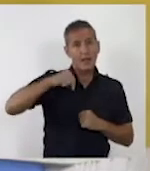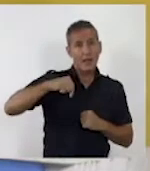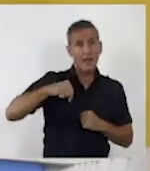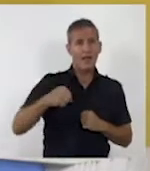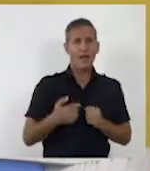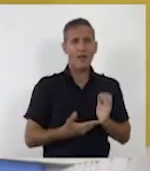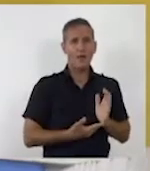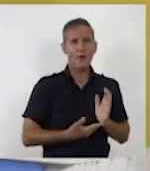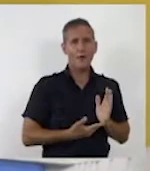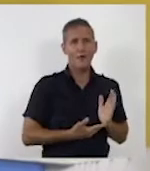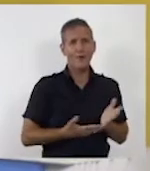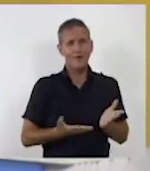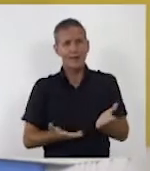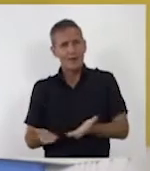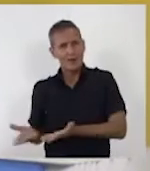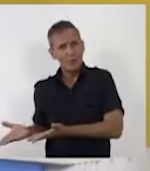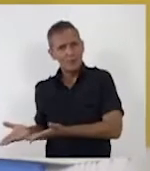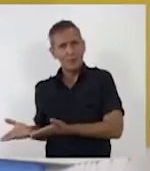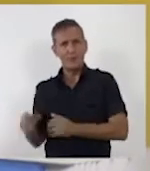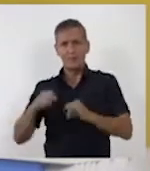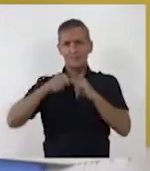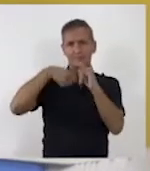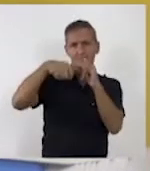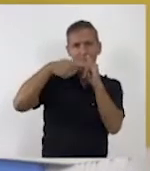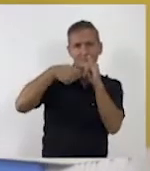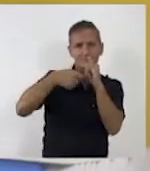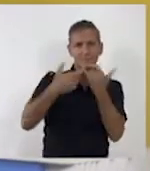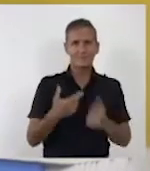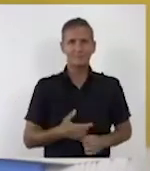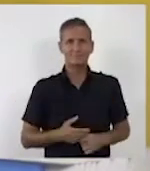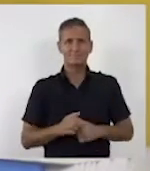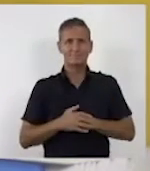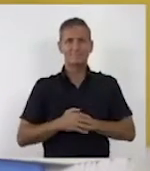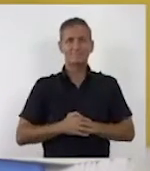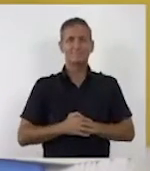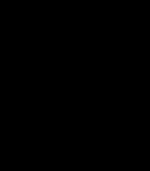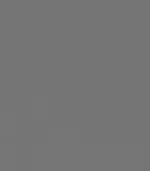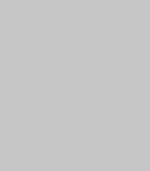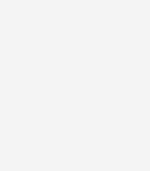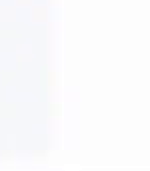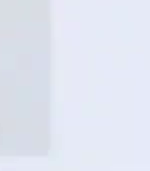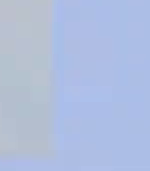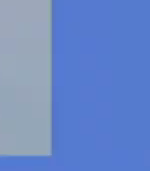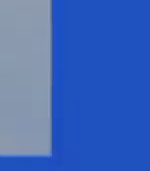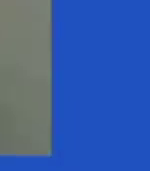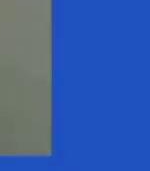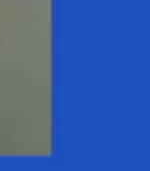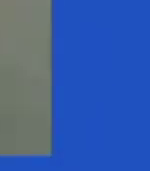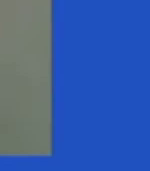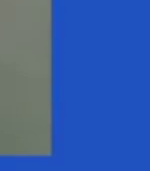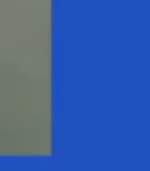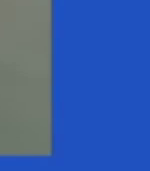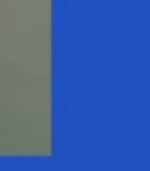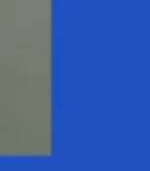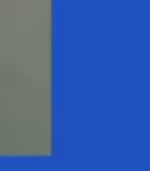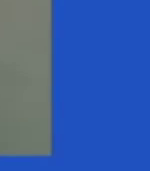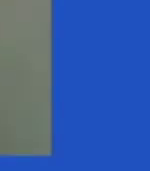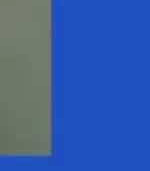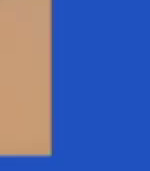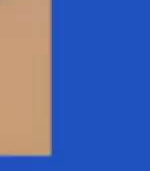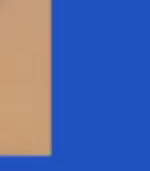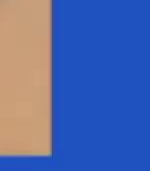ahora los invito a disfrutar de un audiovisual disfrútenlo nunca todo lo que tengo